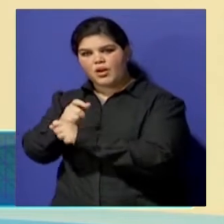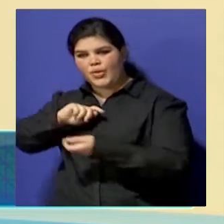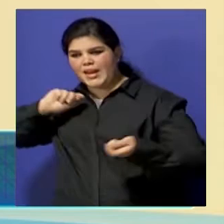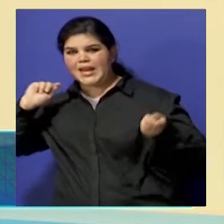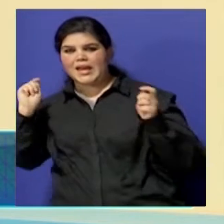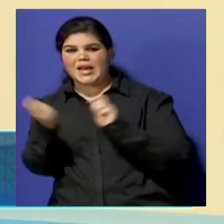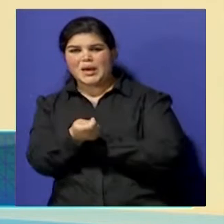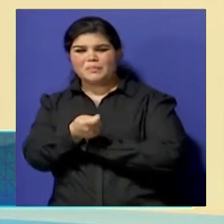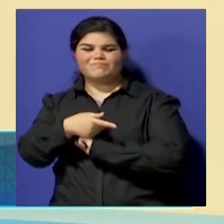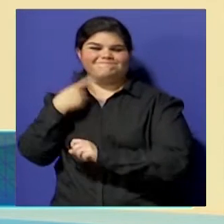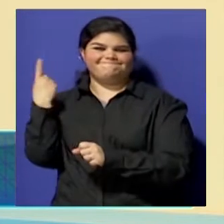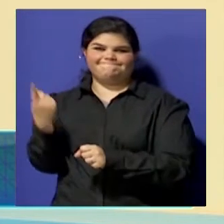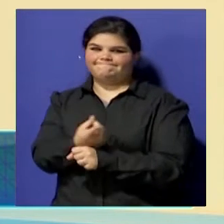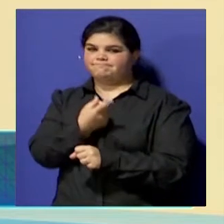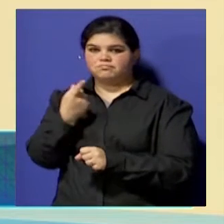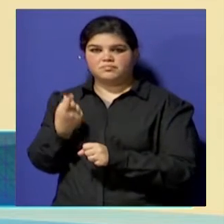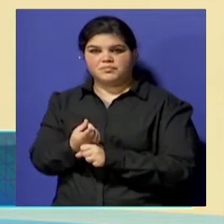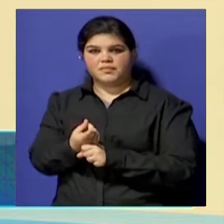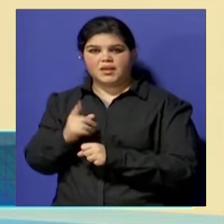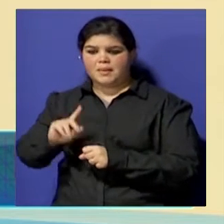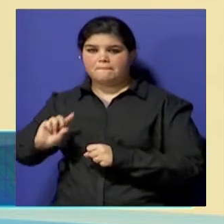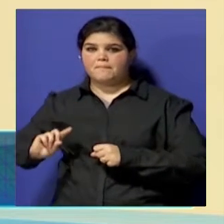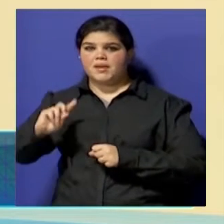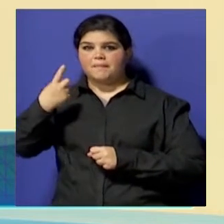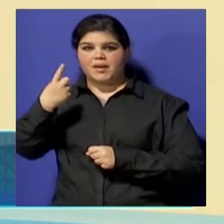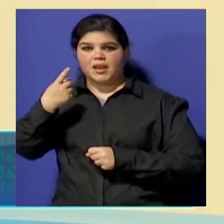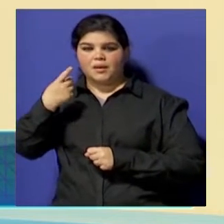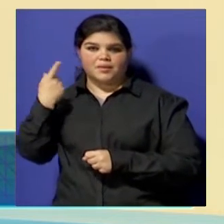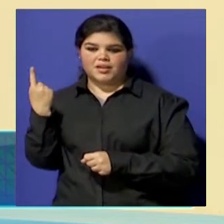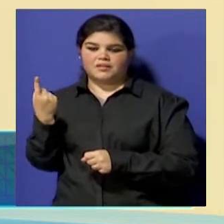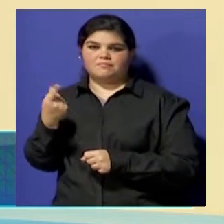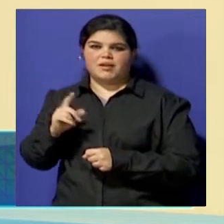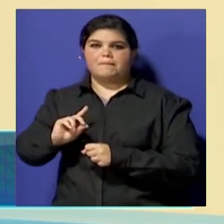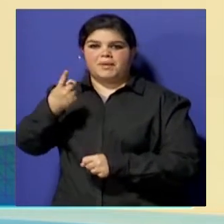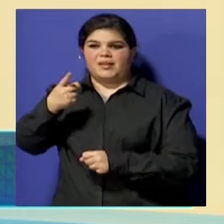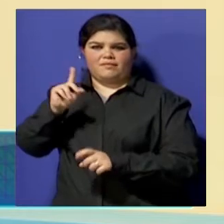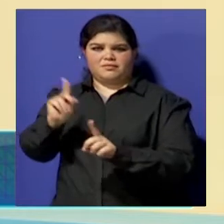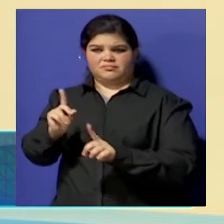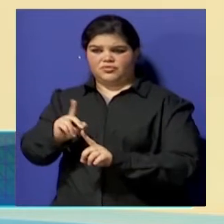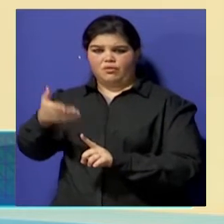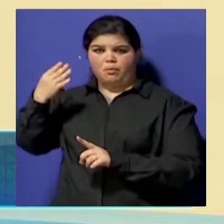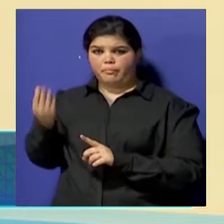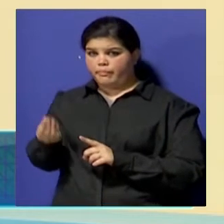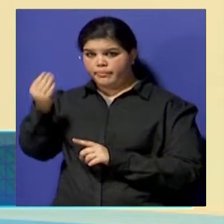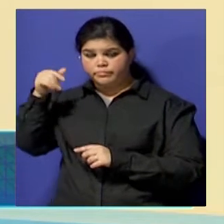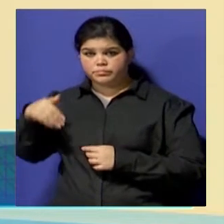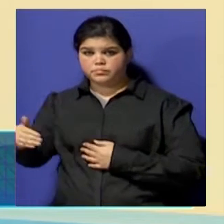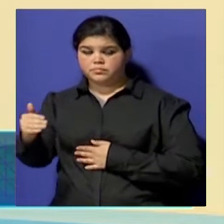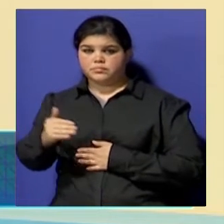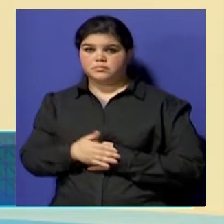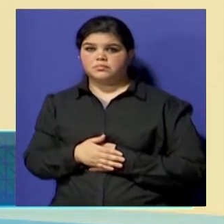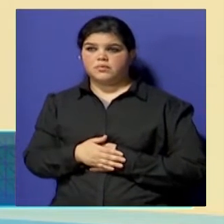cierto?, este impeachment, que no es la primera vez que Brasil lo lleva a cabo, lo implementa, digamos,